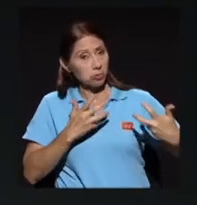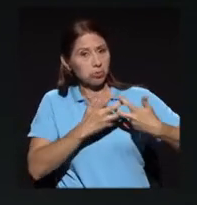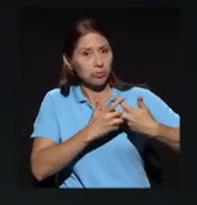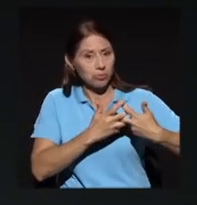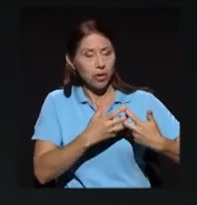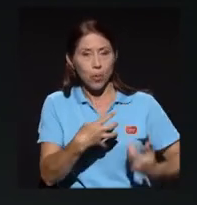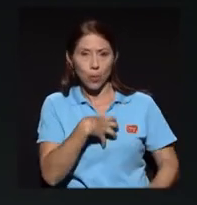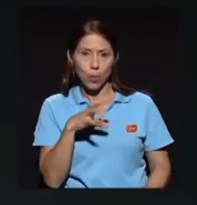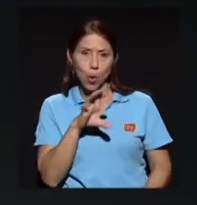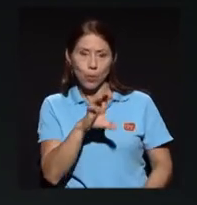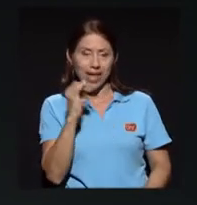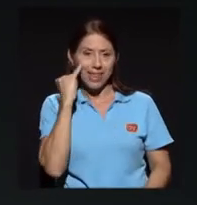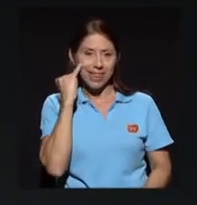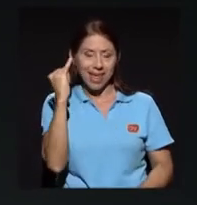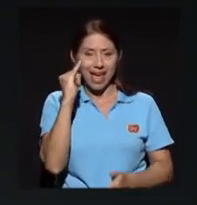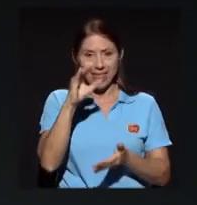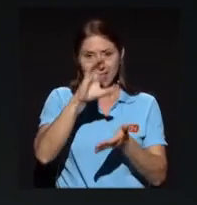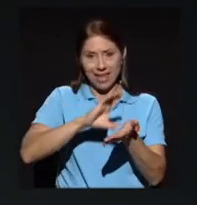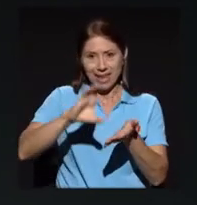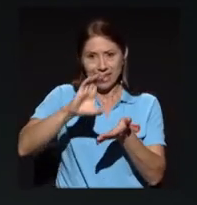escuela secundaria